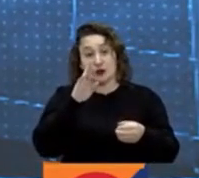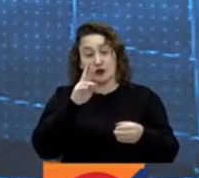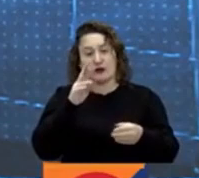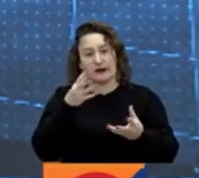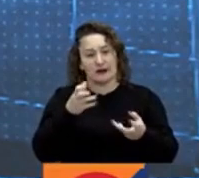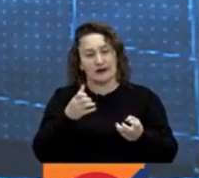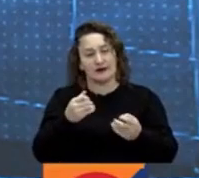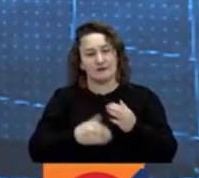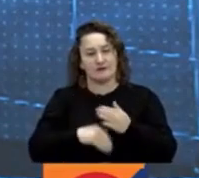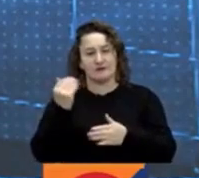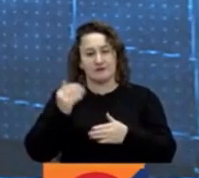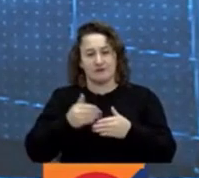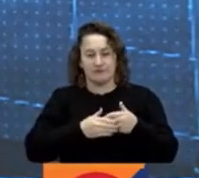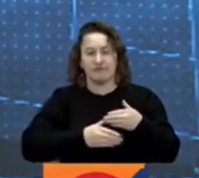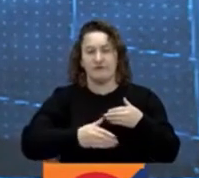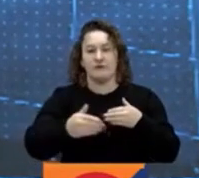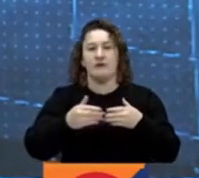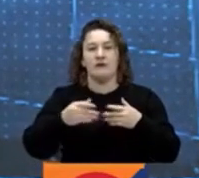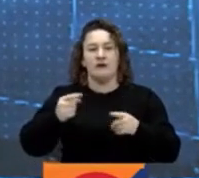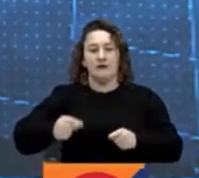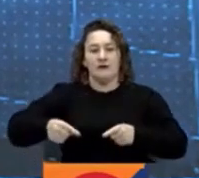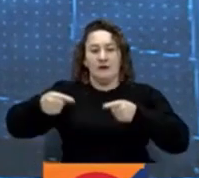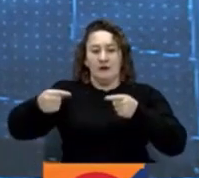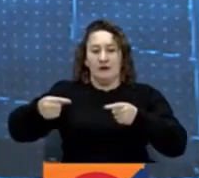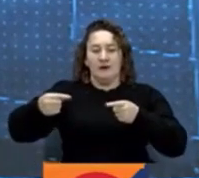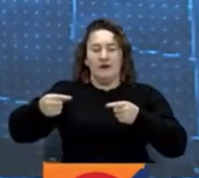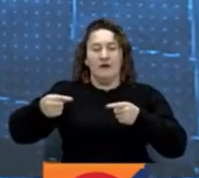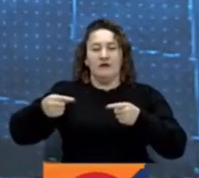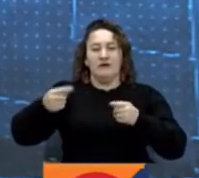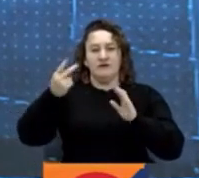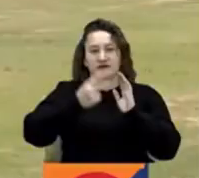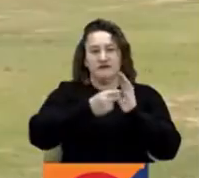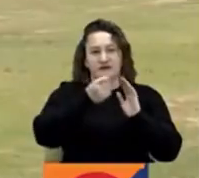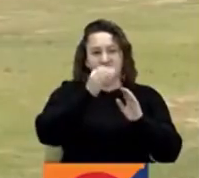su participación en el torneo que no obtiene desde el 2013.